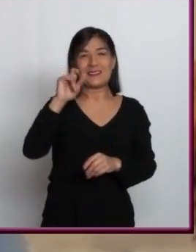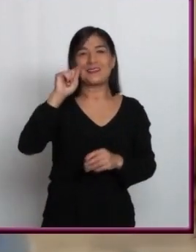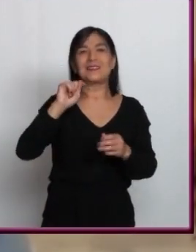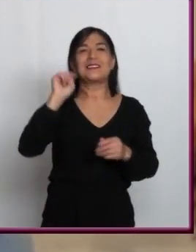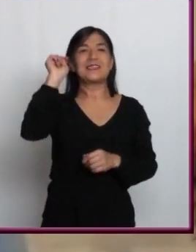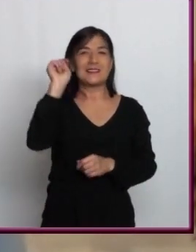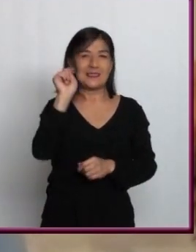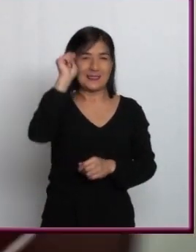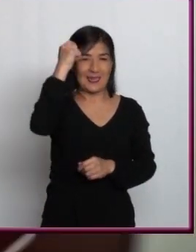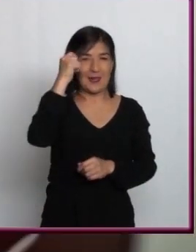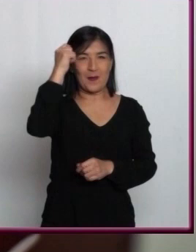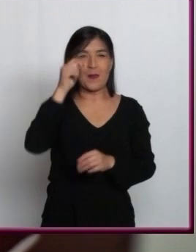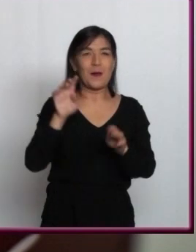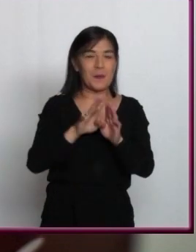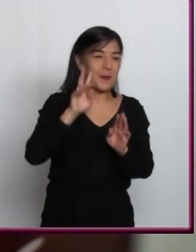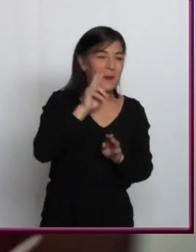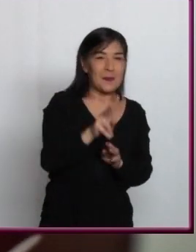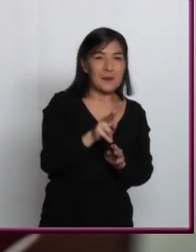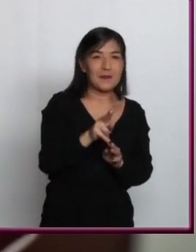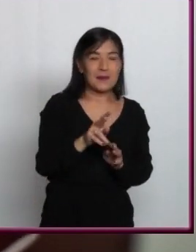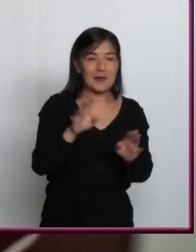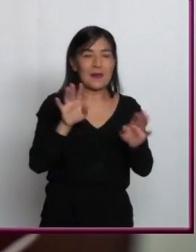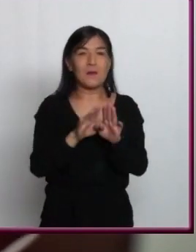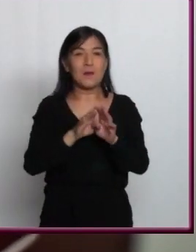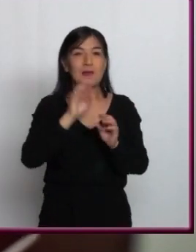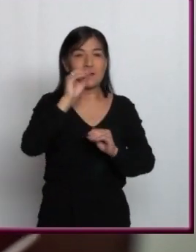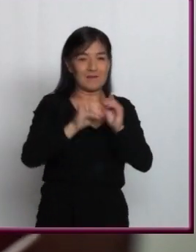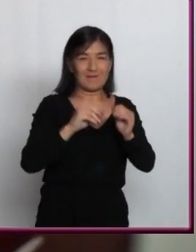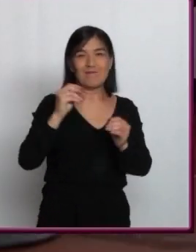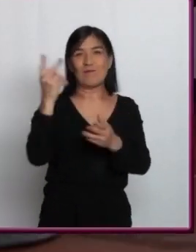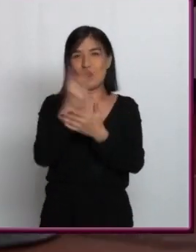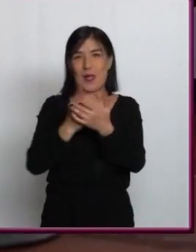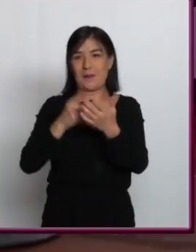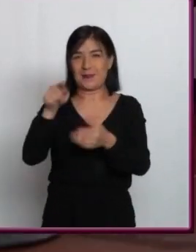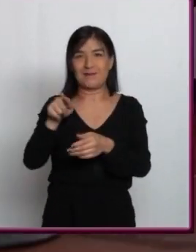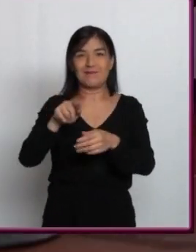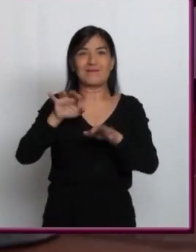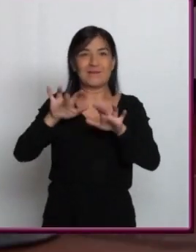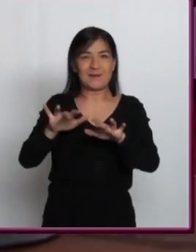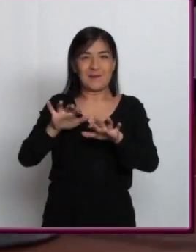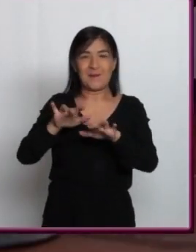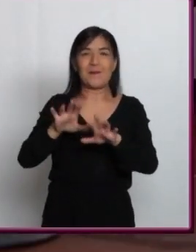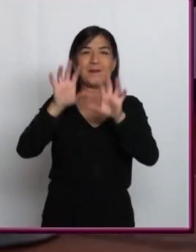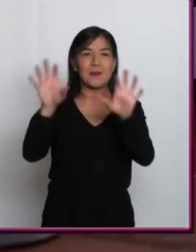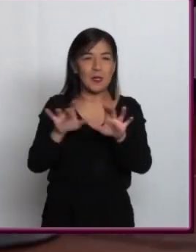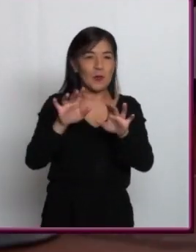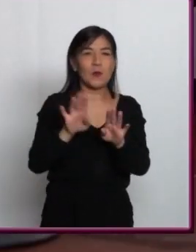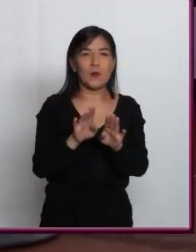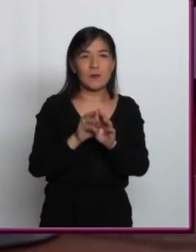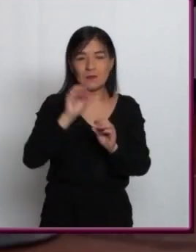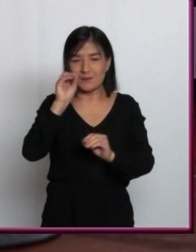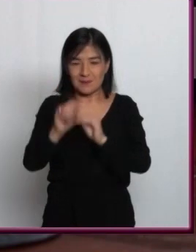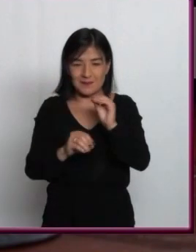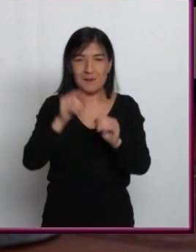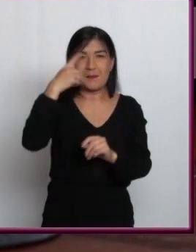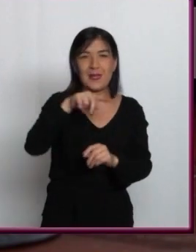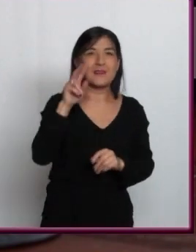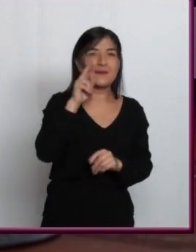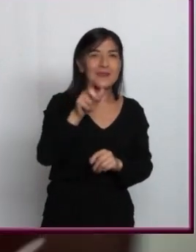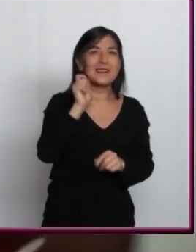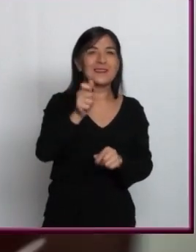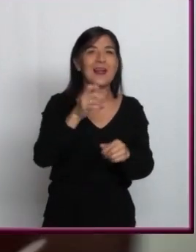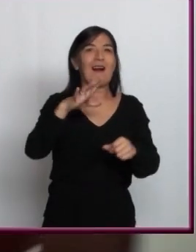modelan numéricamente. Quiere decir que con programas de computadora que puedan reproducir las observaciones que